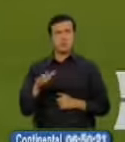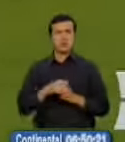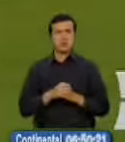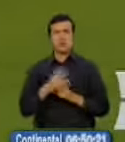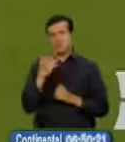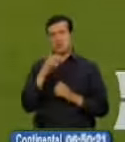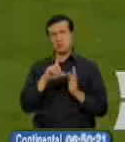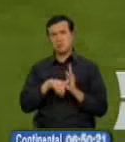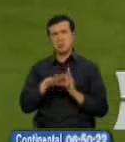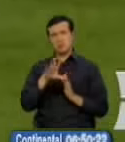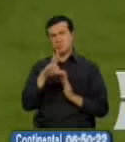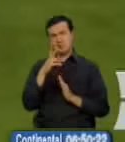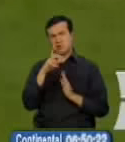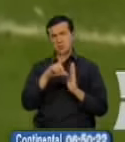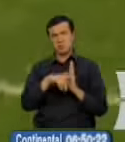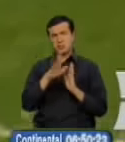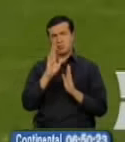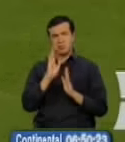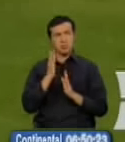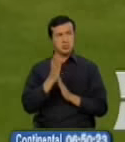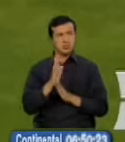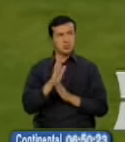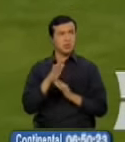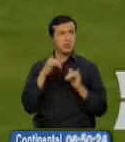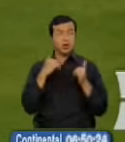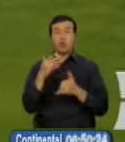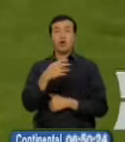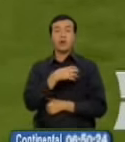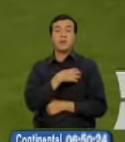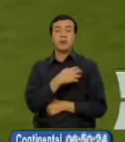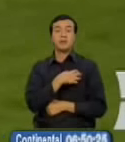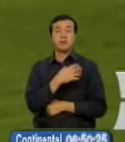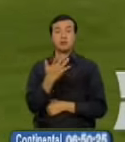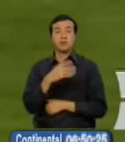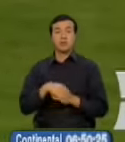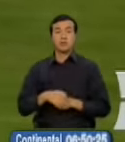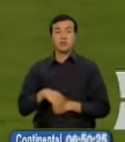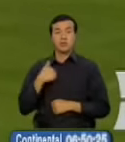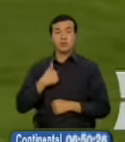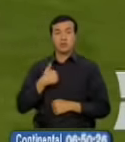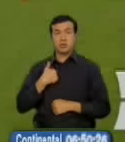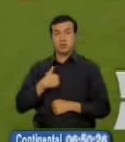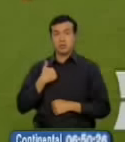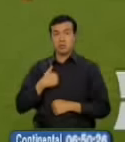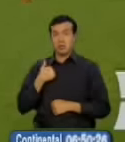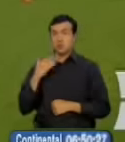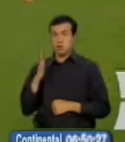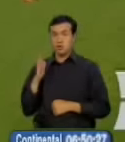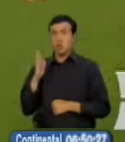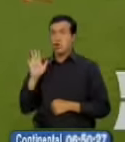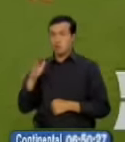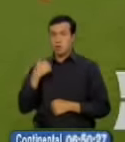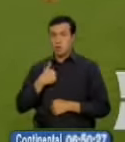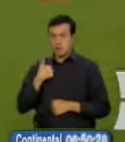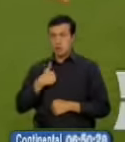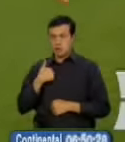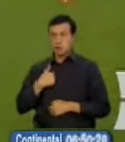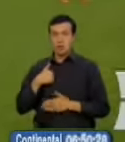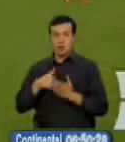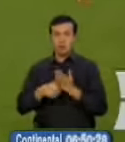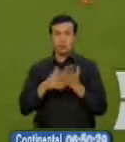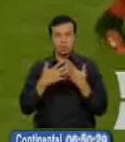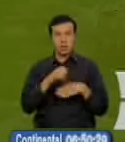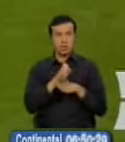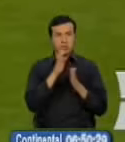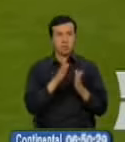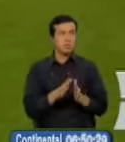13 minutos, un poquito más quizá, el jugador de Barcelona, argentino naturalizado ecuatoriano. Se decía en un sector de la prensa